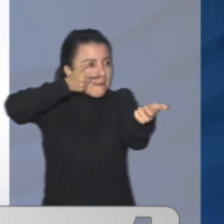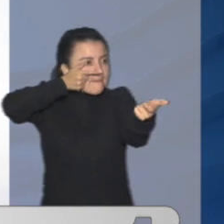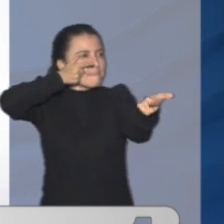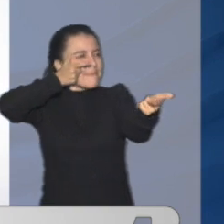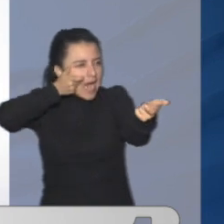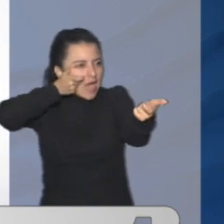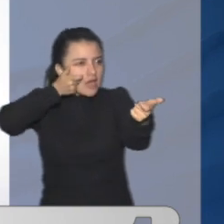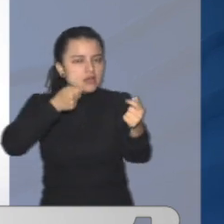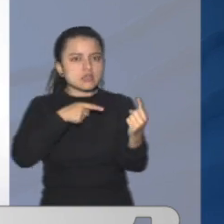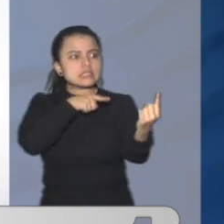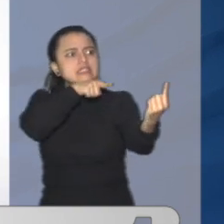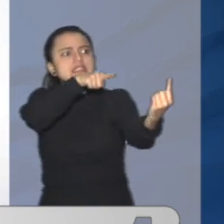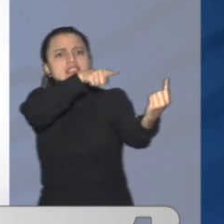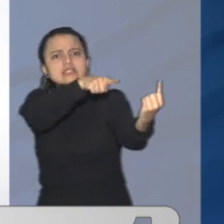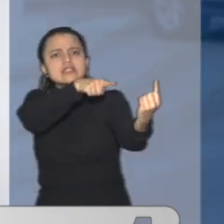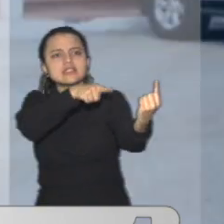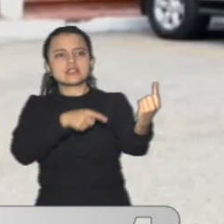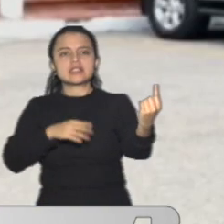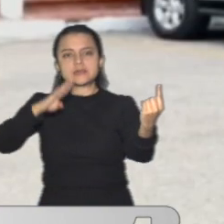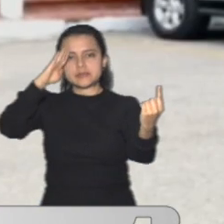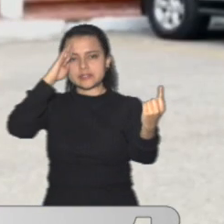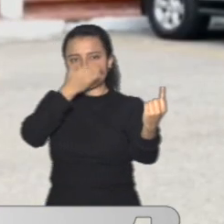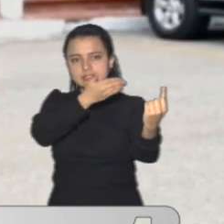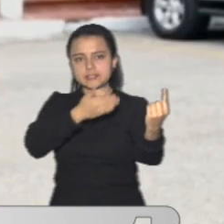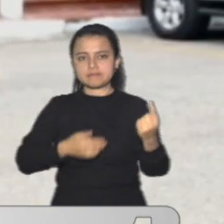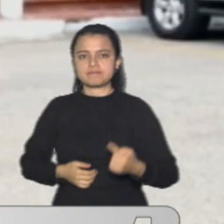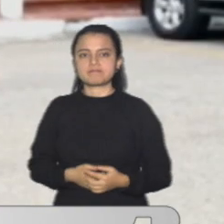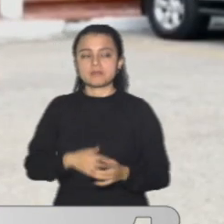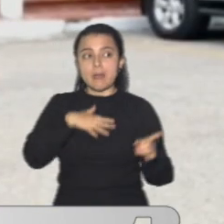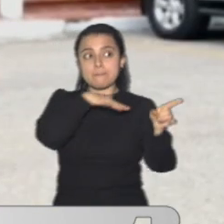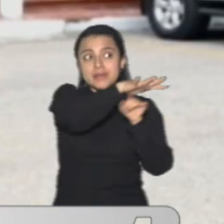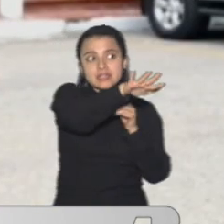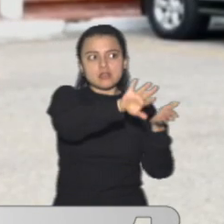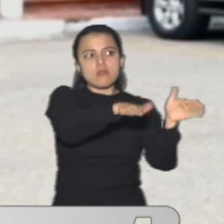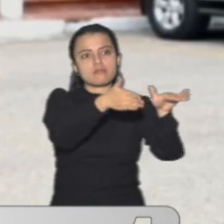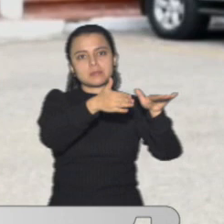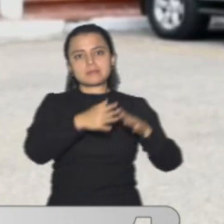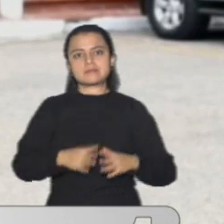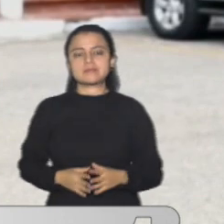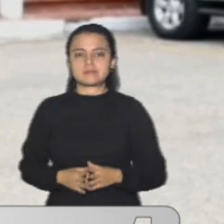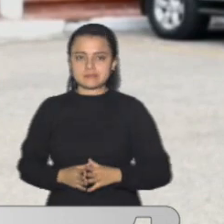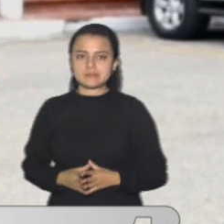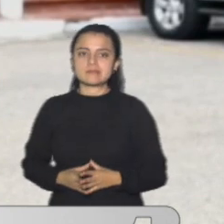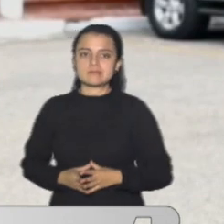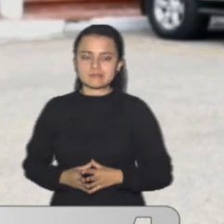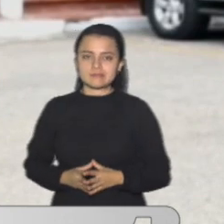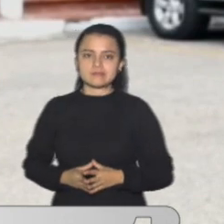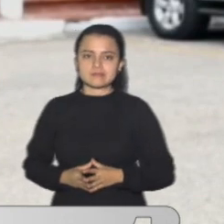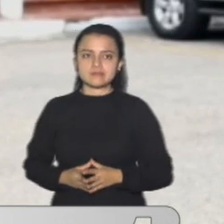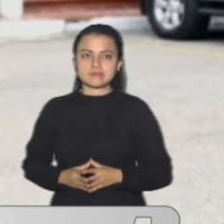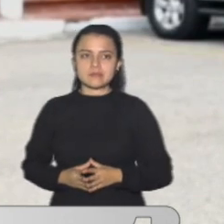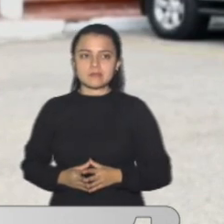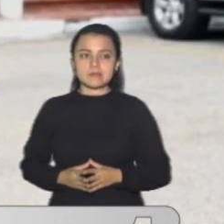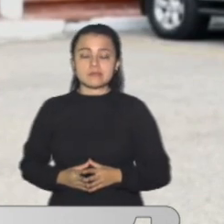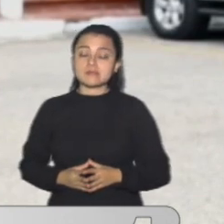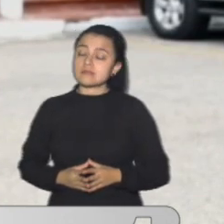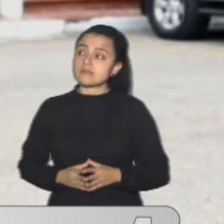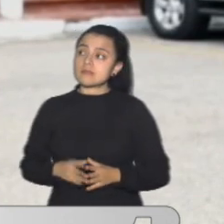patrullero henry javier castillo gaona quien llevaba prestando sus servicios durante 10 años a los nortesantandereanos